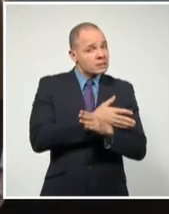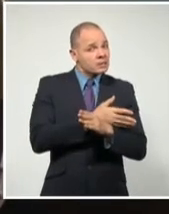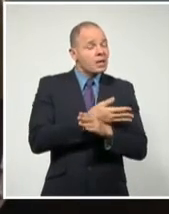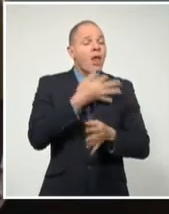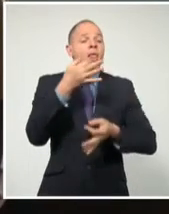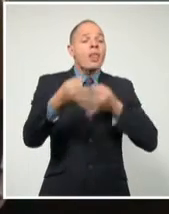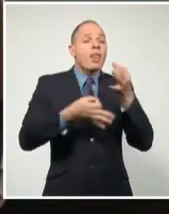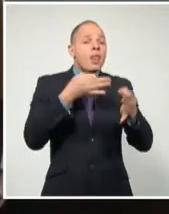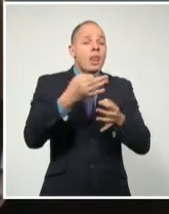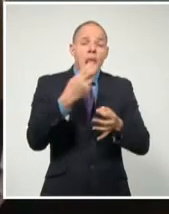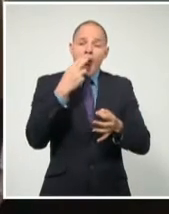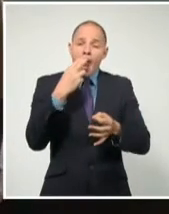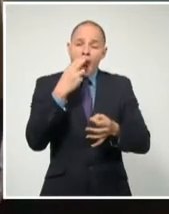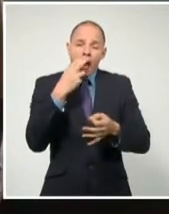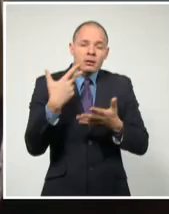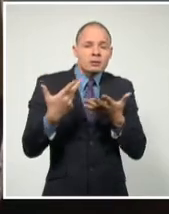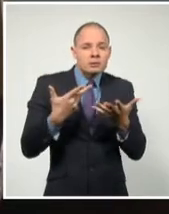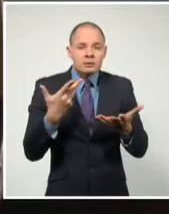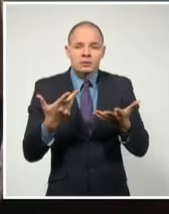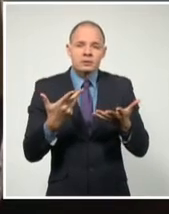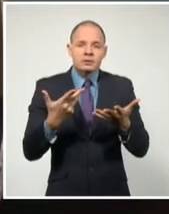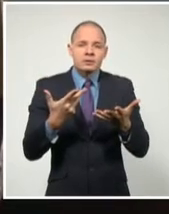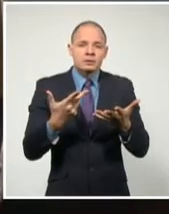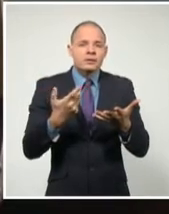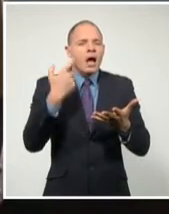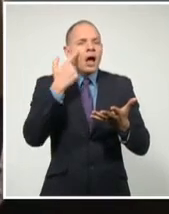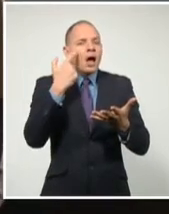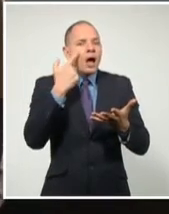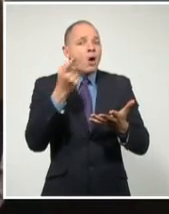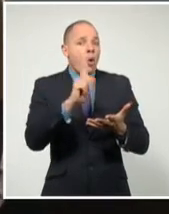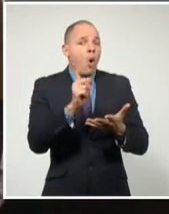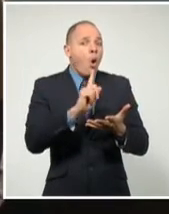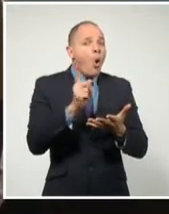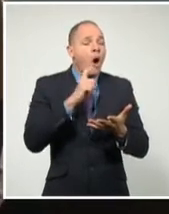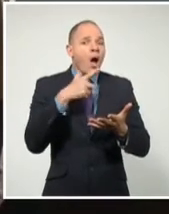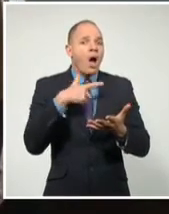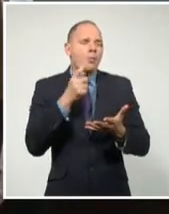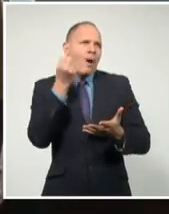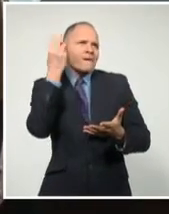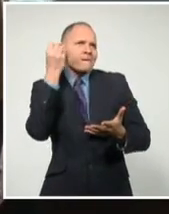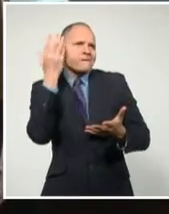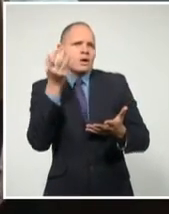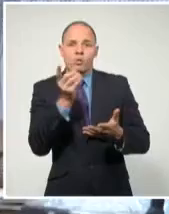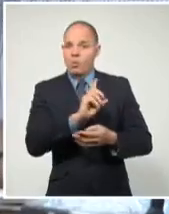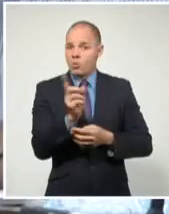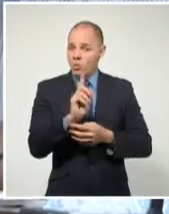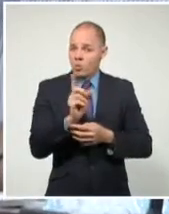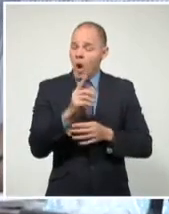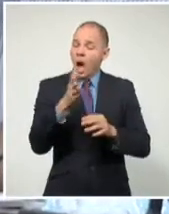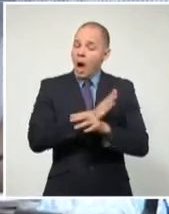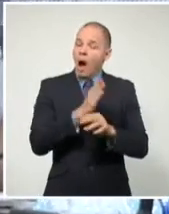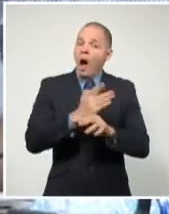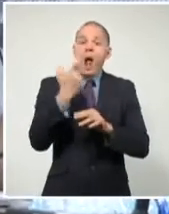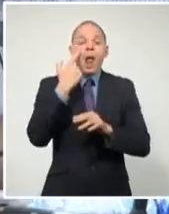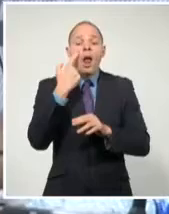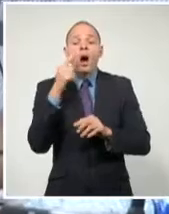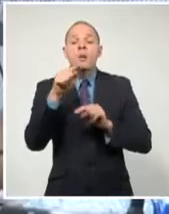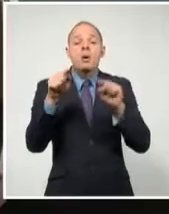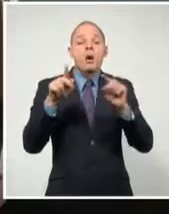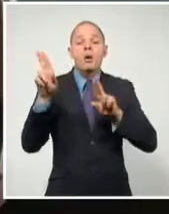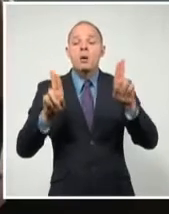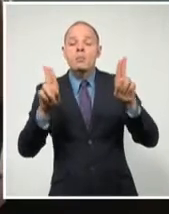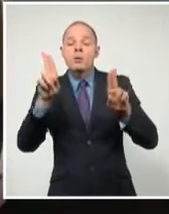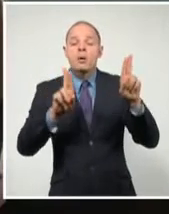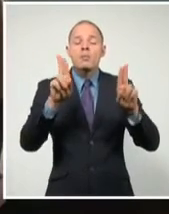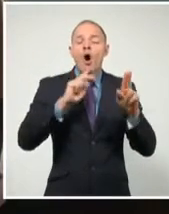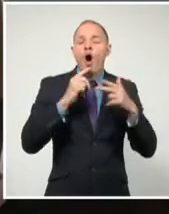con anticipación, sin improvisar, bien planificado, cómo será el